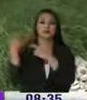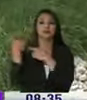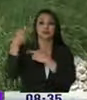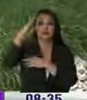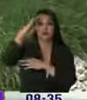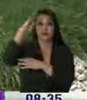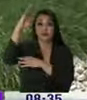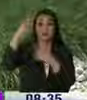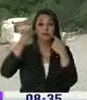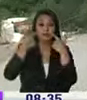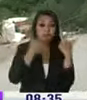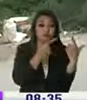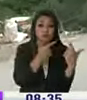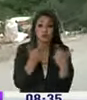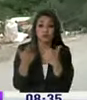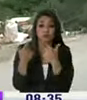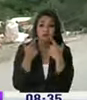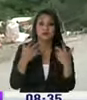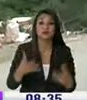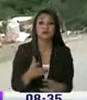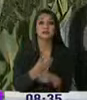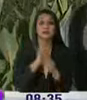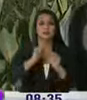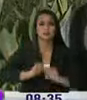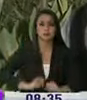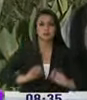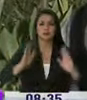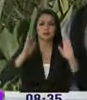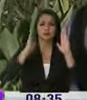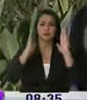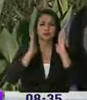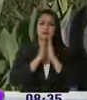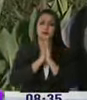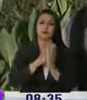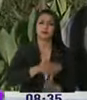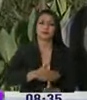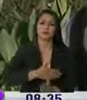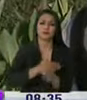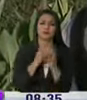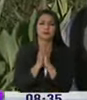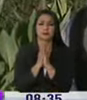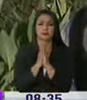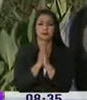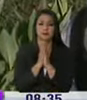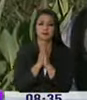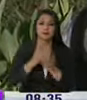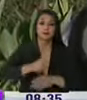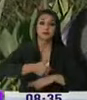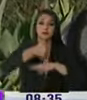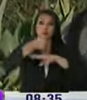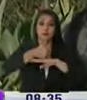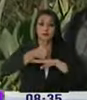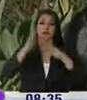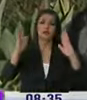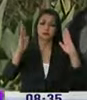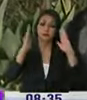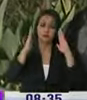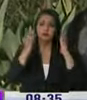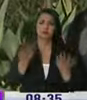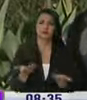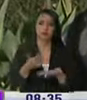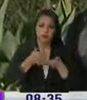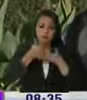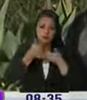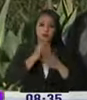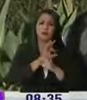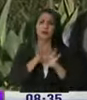un aliciente a sus necesidades. Nosotros pedimos encarecidamente que las autoridades nos ayuden con esa limpieza,